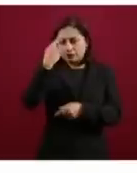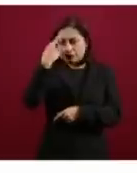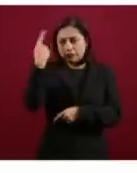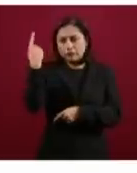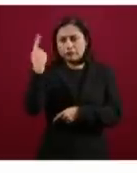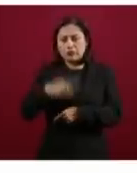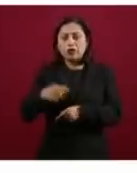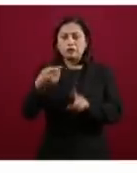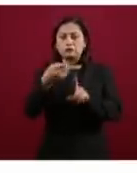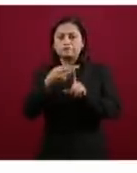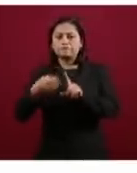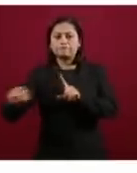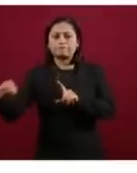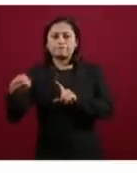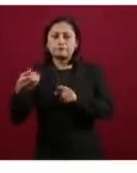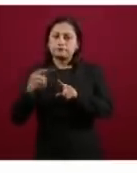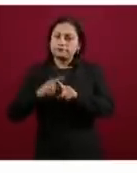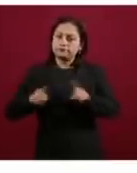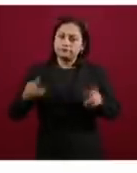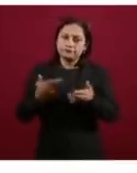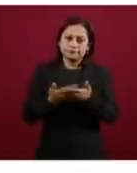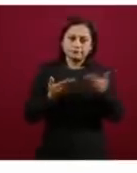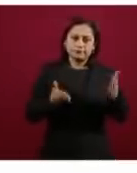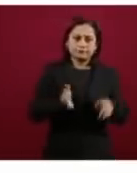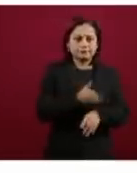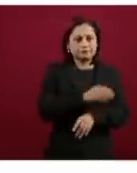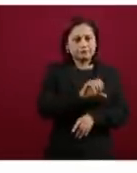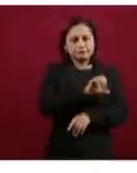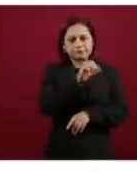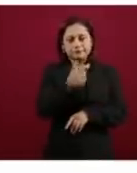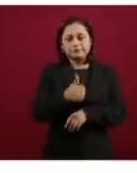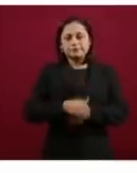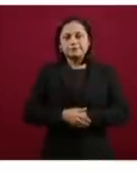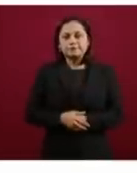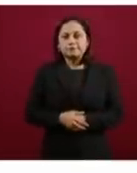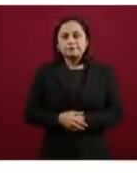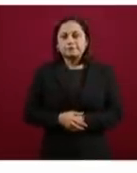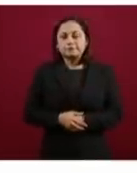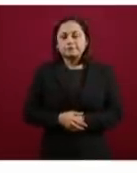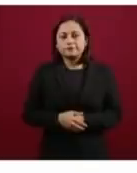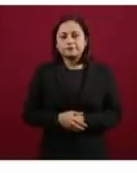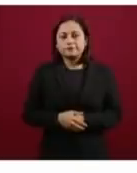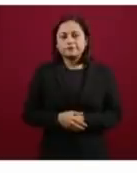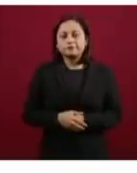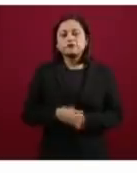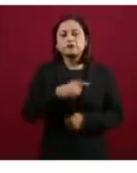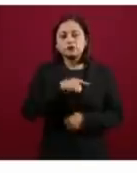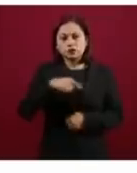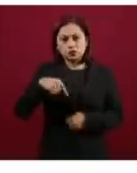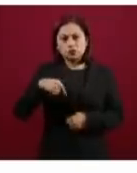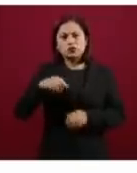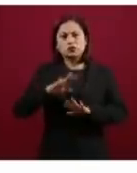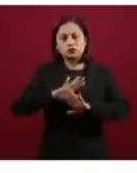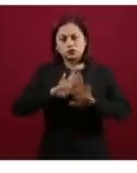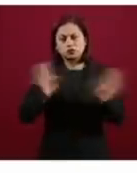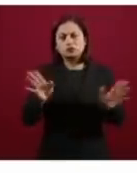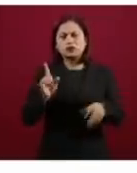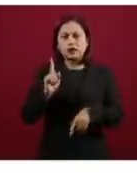forma de organización tradicional que tienen las comunidades. Hemos ubicado alrededor de